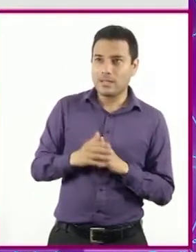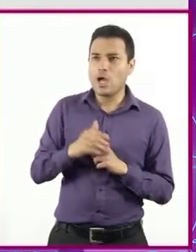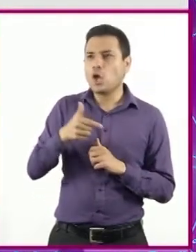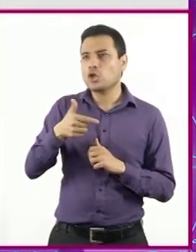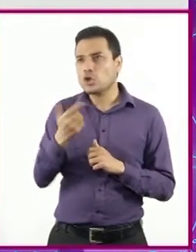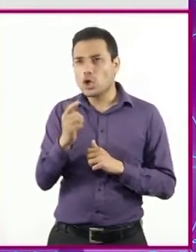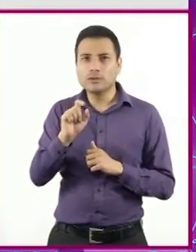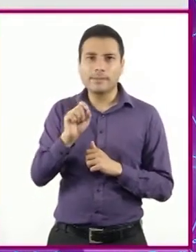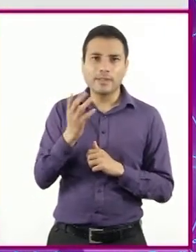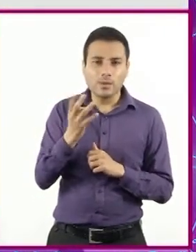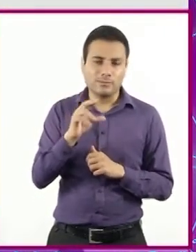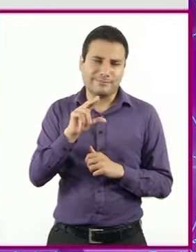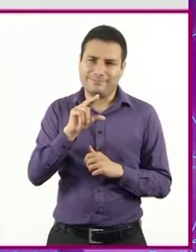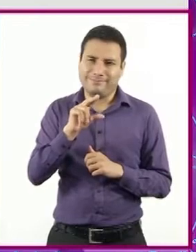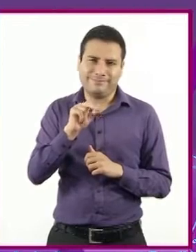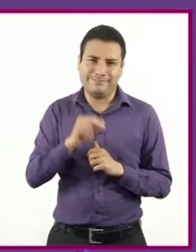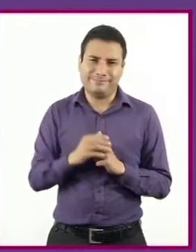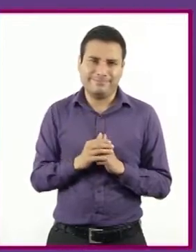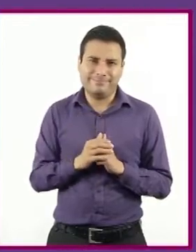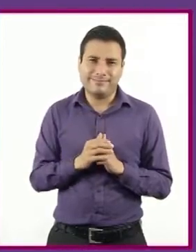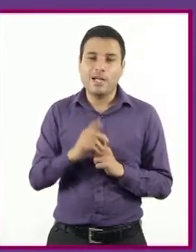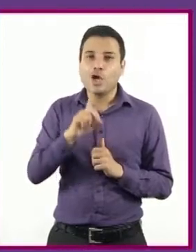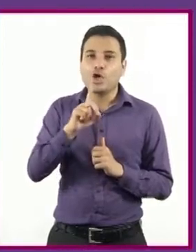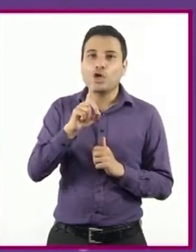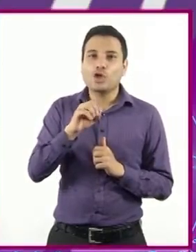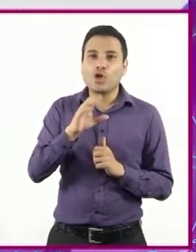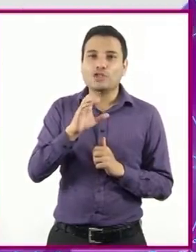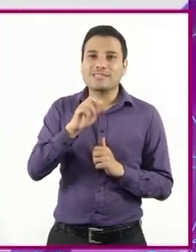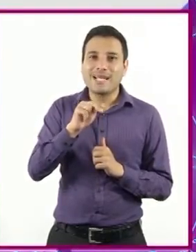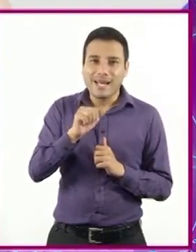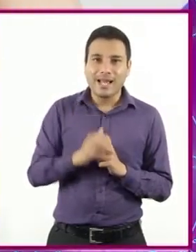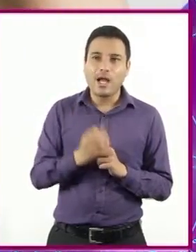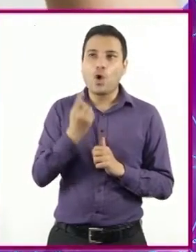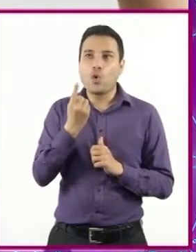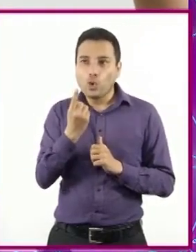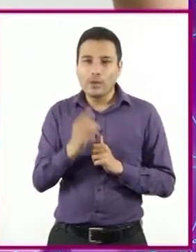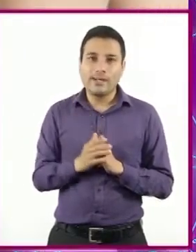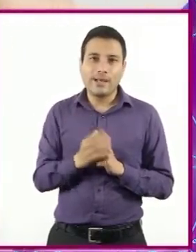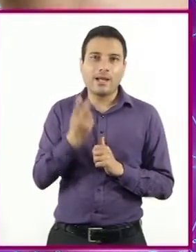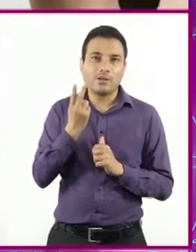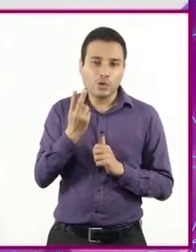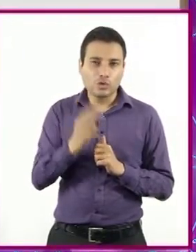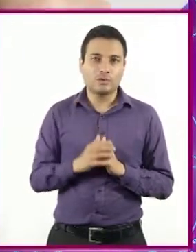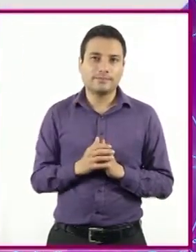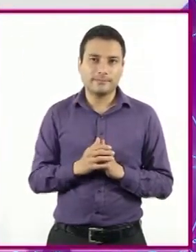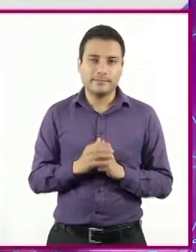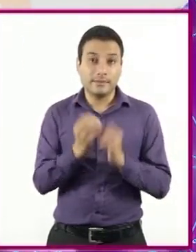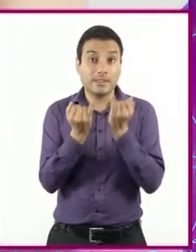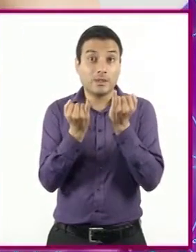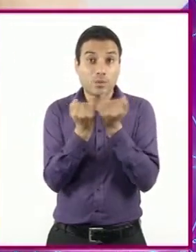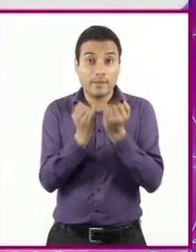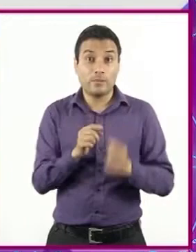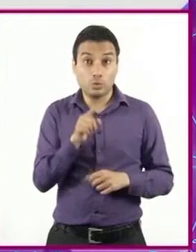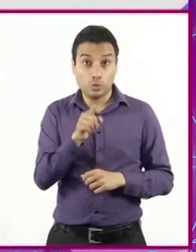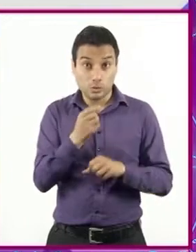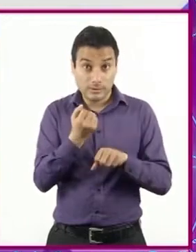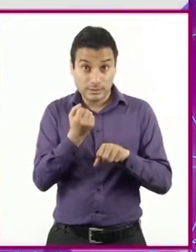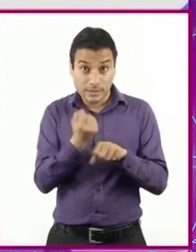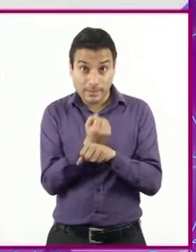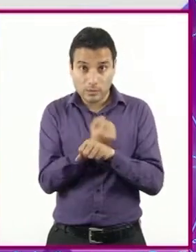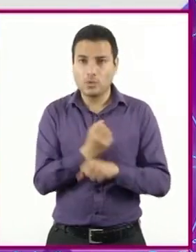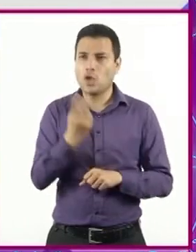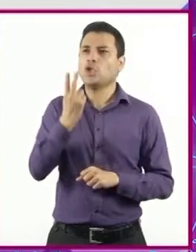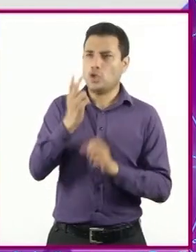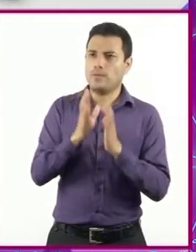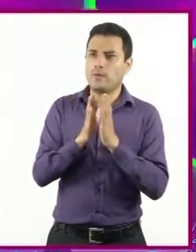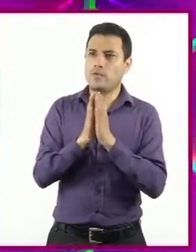24, sino una docena o dos. De modo similar, no compran dos zapatos, sino un par de zapatos